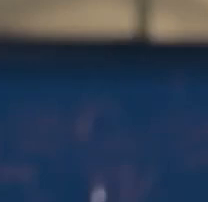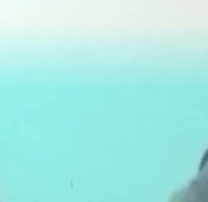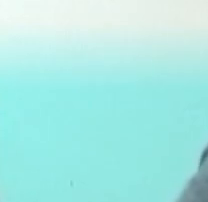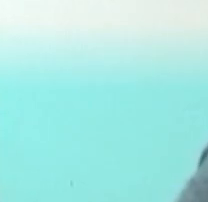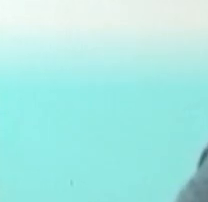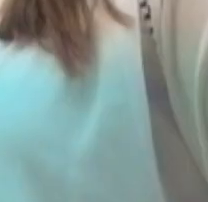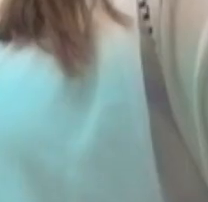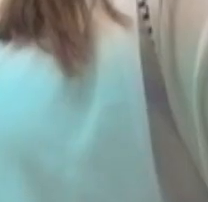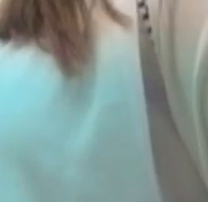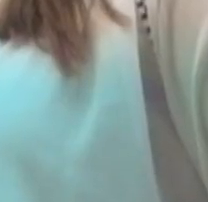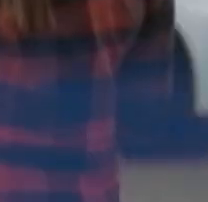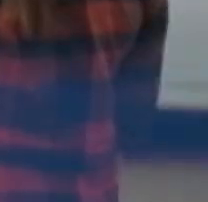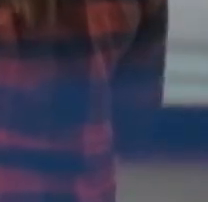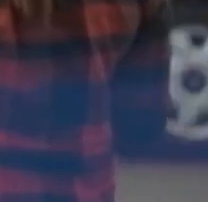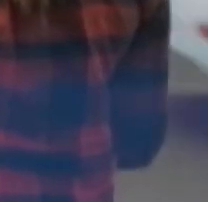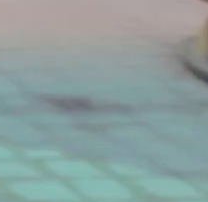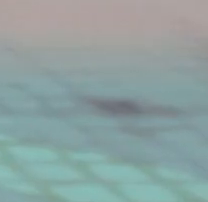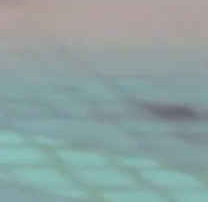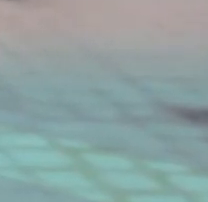Actualidad.